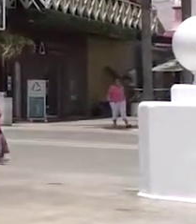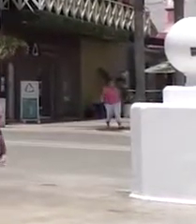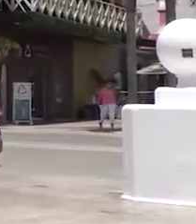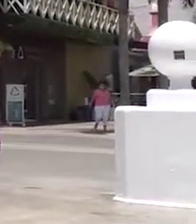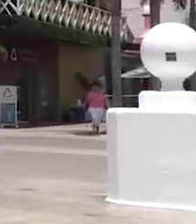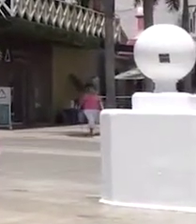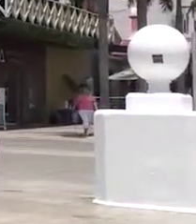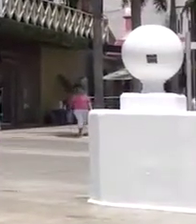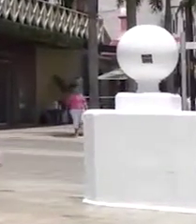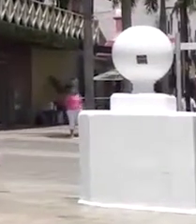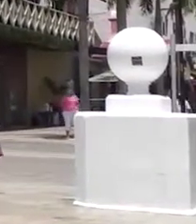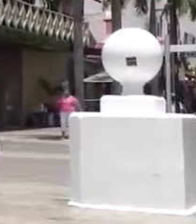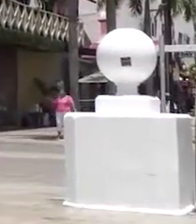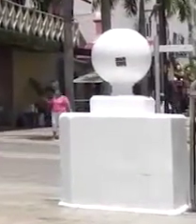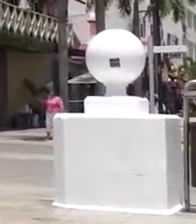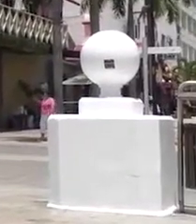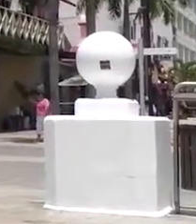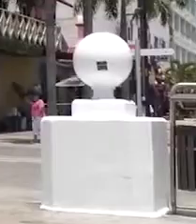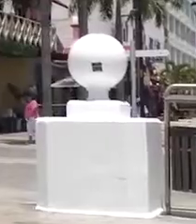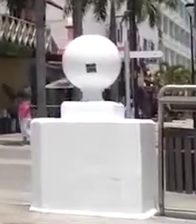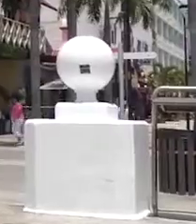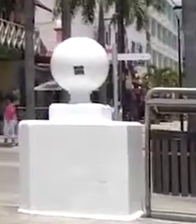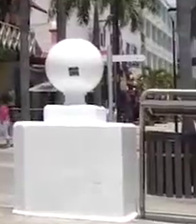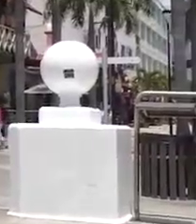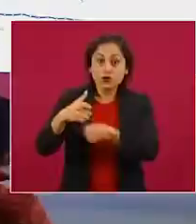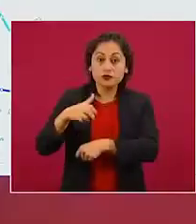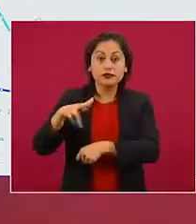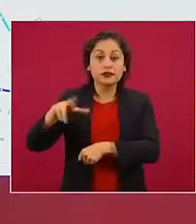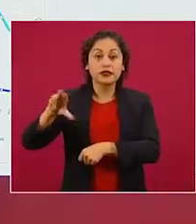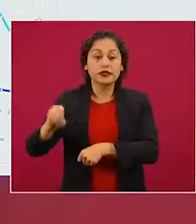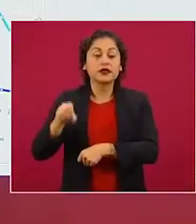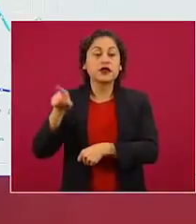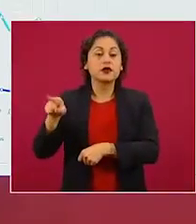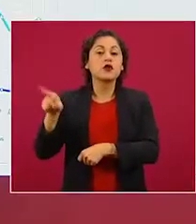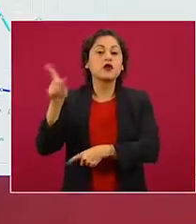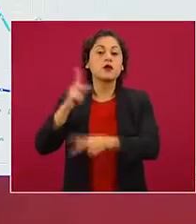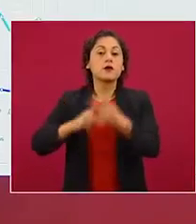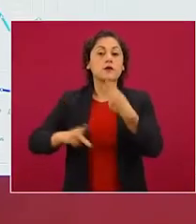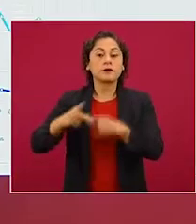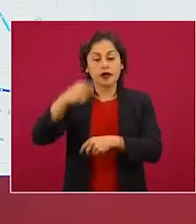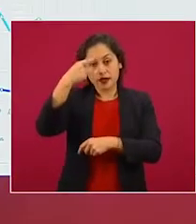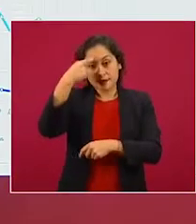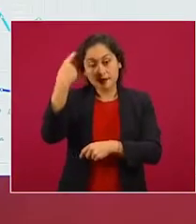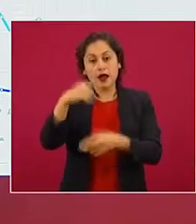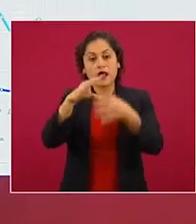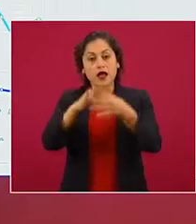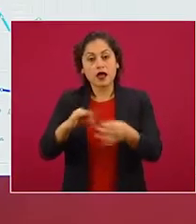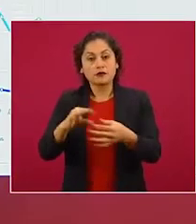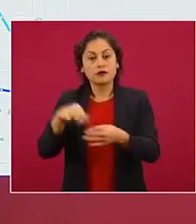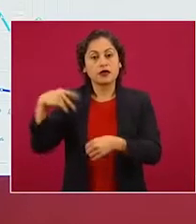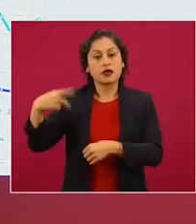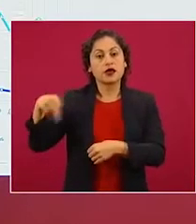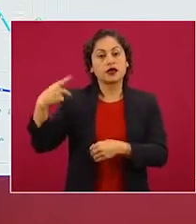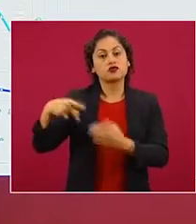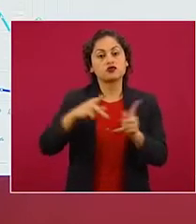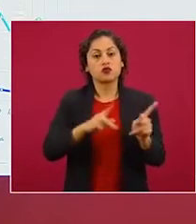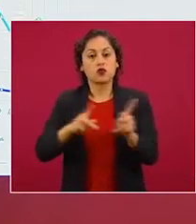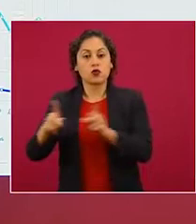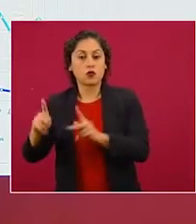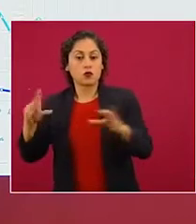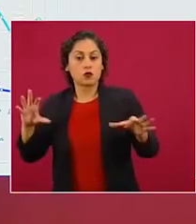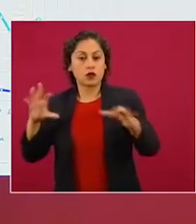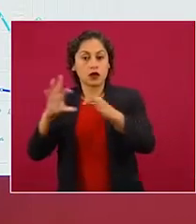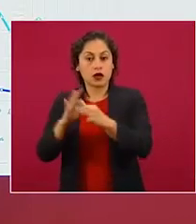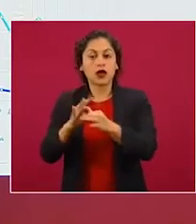país en llegar a este color en el que ya están campeche y chiapas el doctor hugo lópez gatell subsecretario de prevención y promoción de la salud